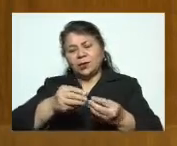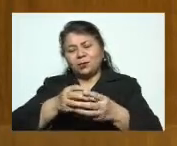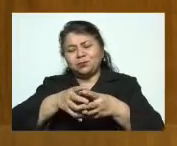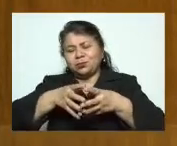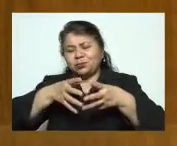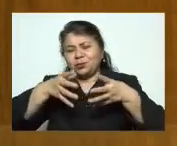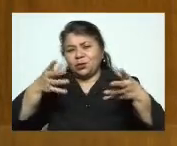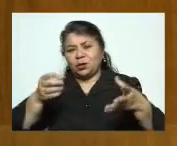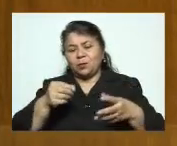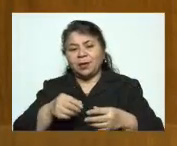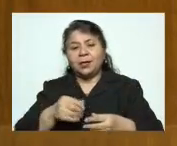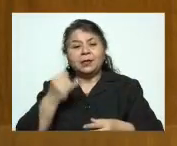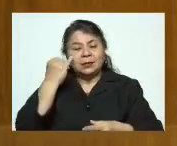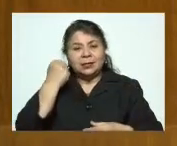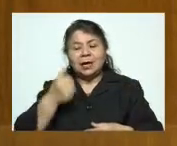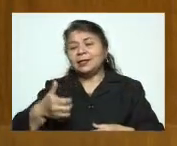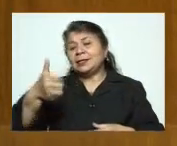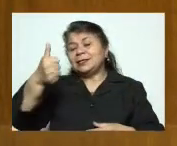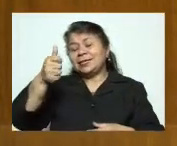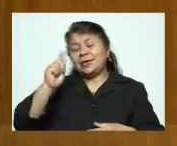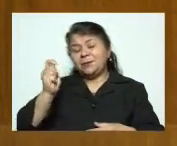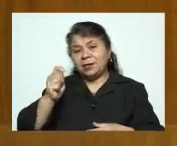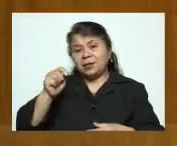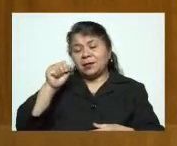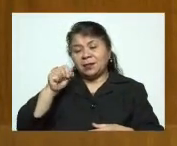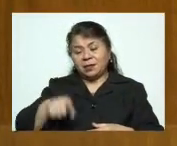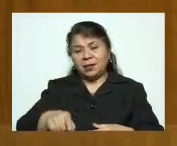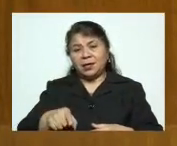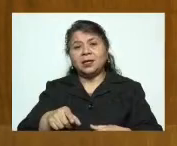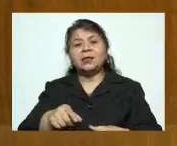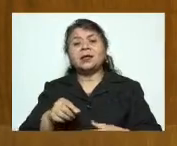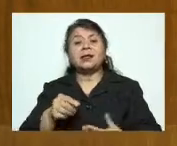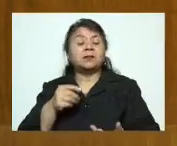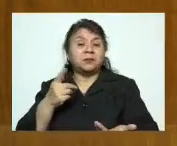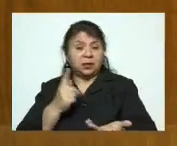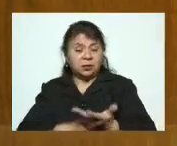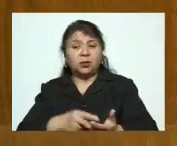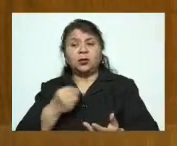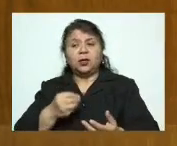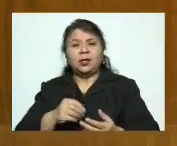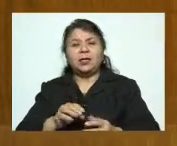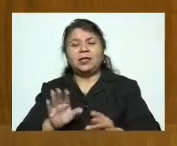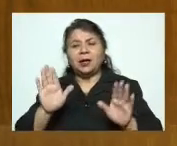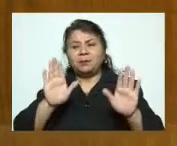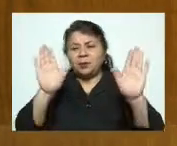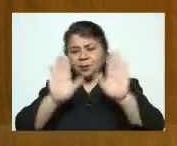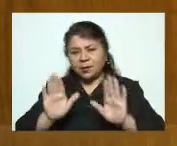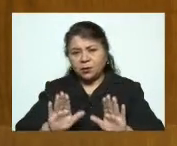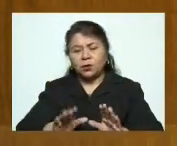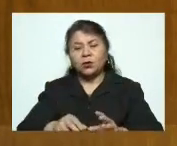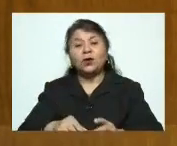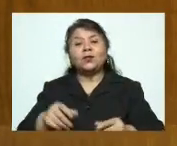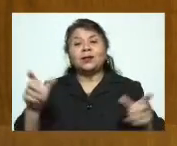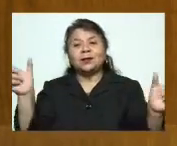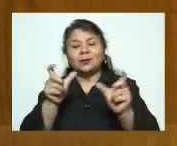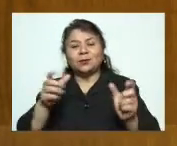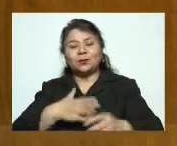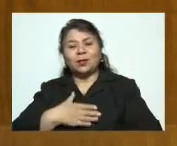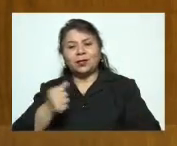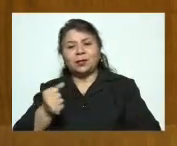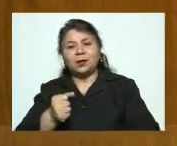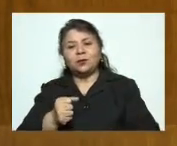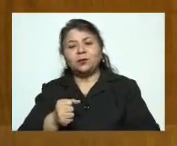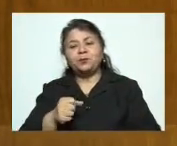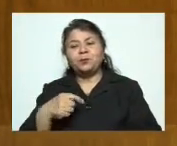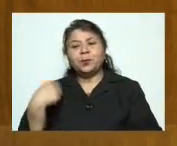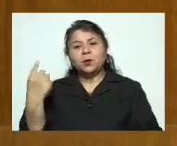de una predisposición que hicimos de las estructuras sanitarias, de la infraestructura sanitaria también, que ustedes lo vieron en su momento, solo